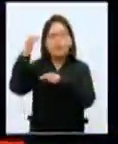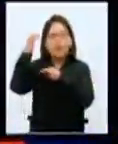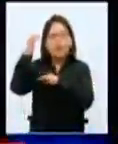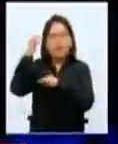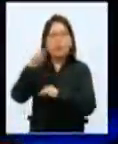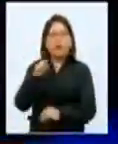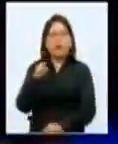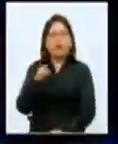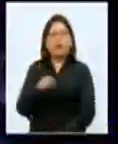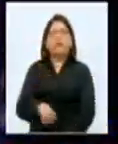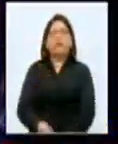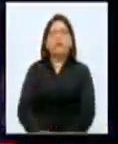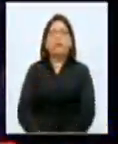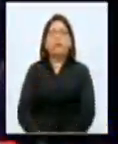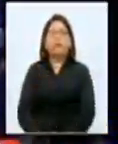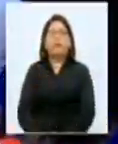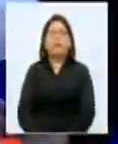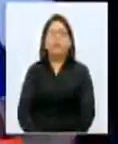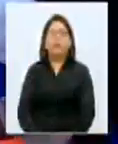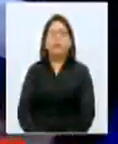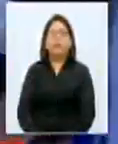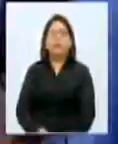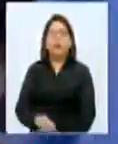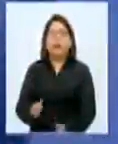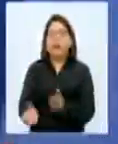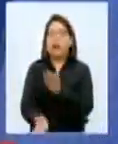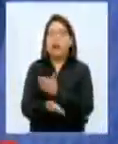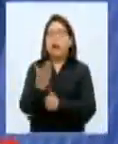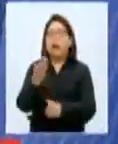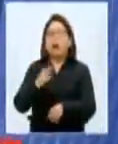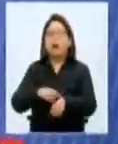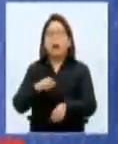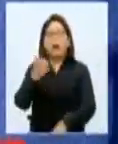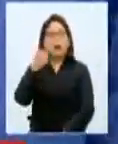lote importante de vacunas. 500.000 que han llegado ya a territorio nacional.